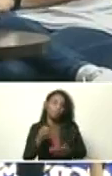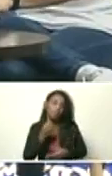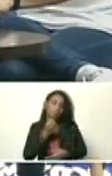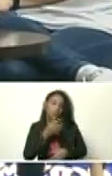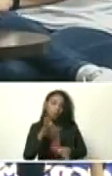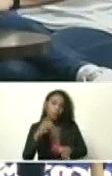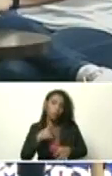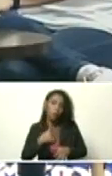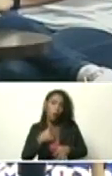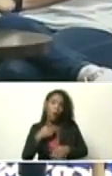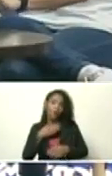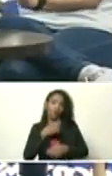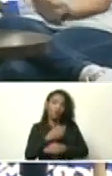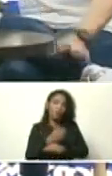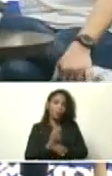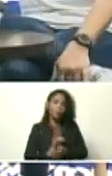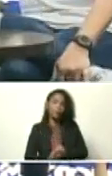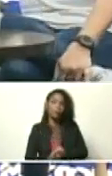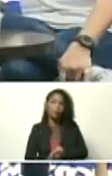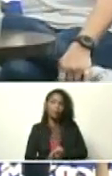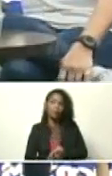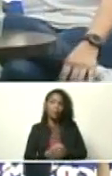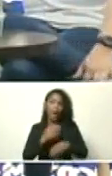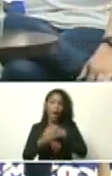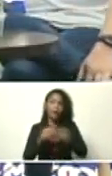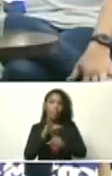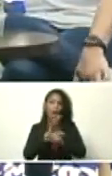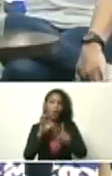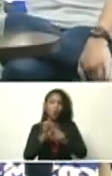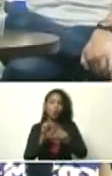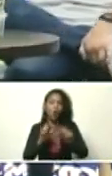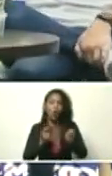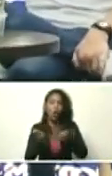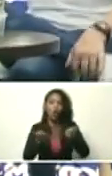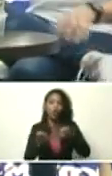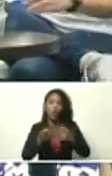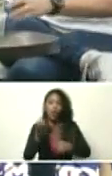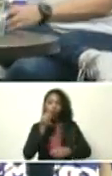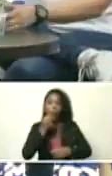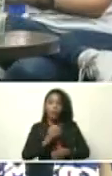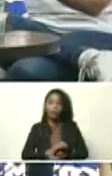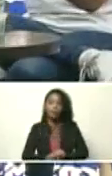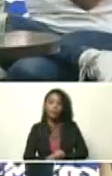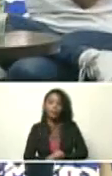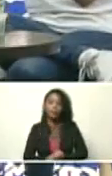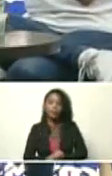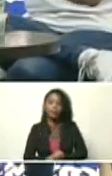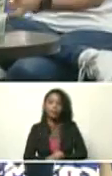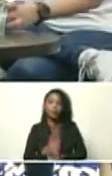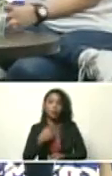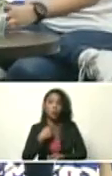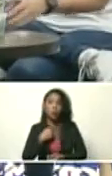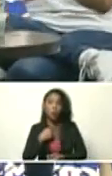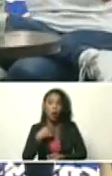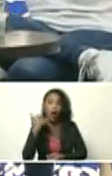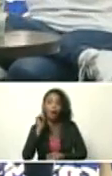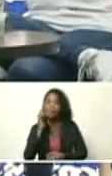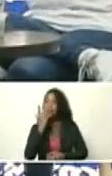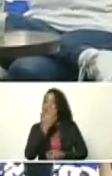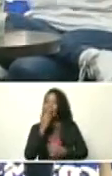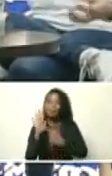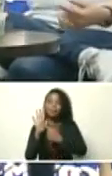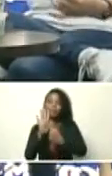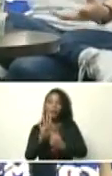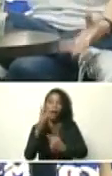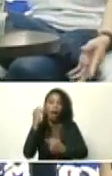por ahí fui a hacer el curso de manipulación. Estoy en vitrina, he abierto